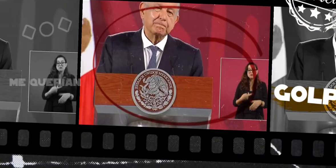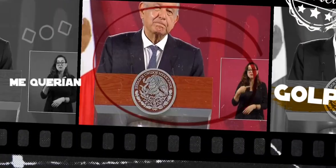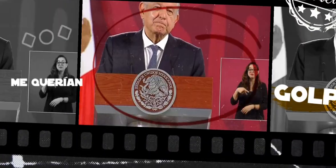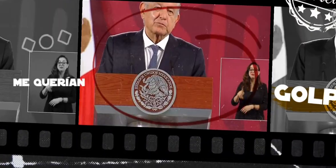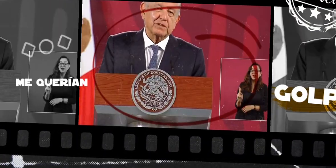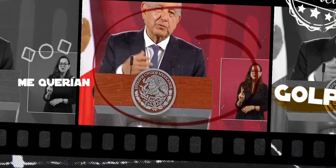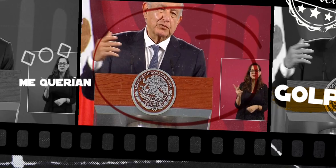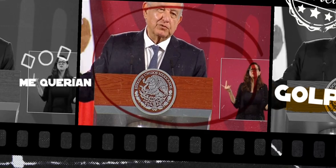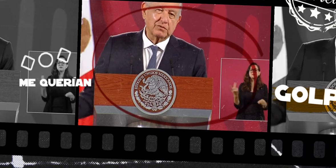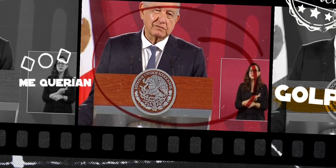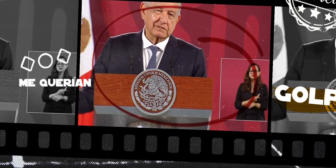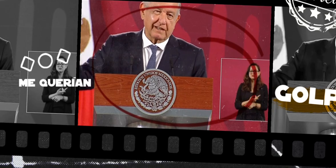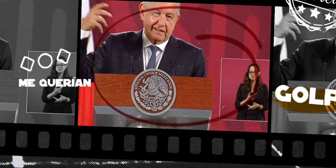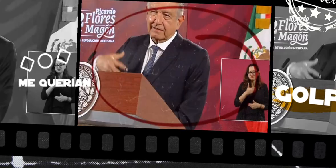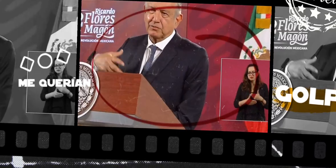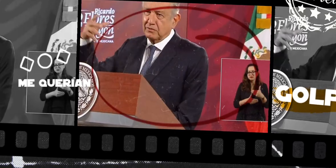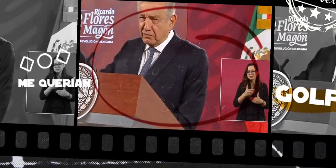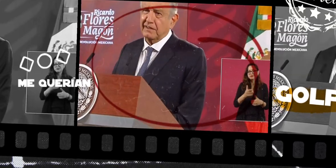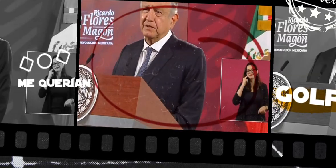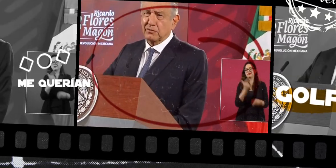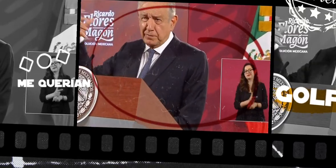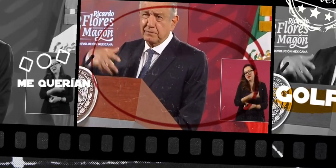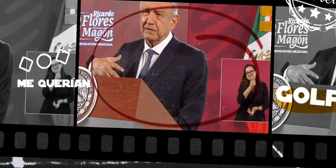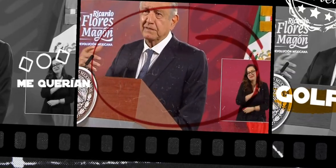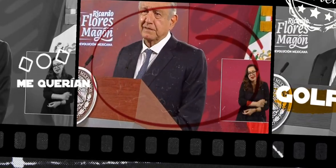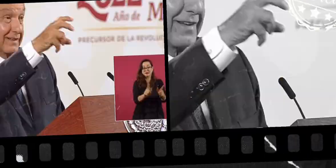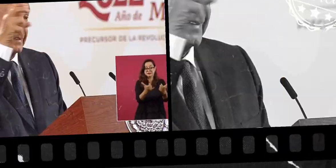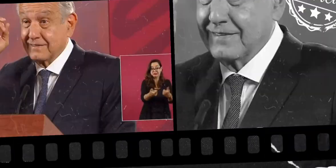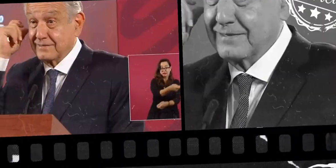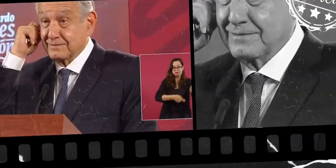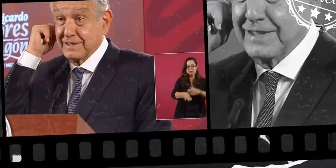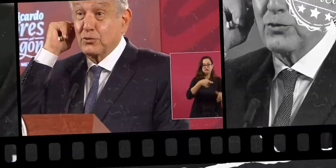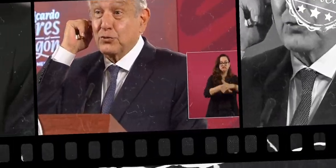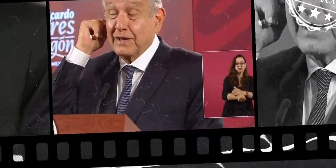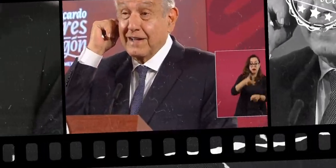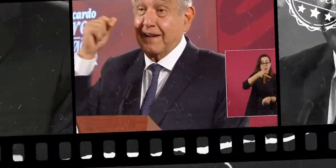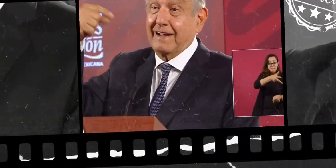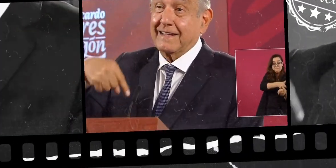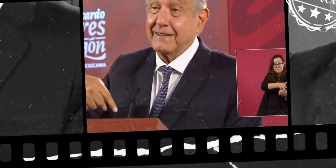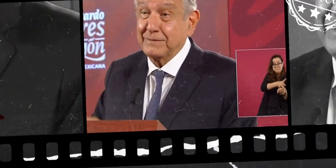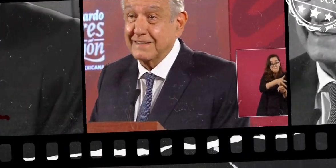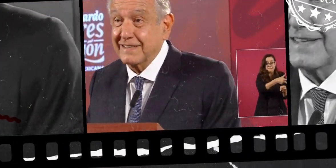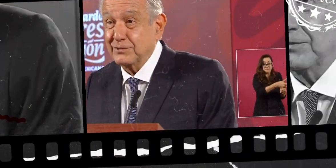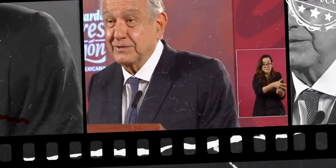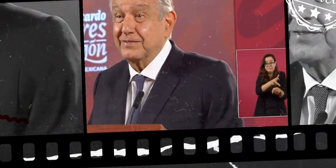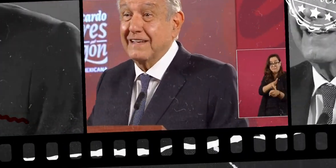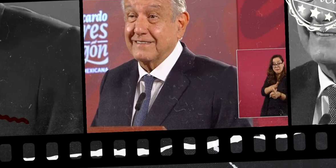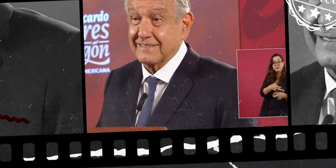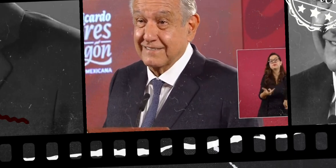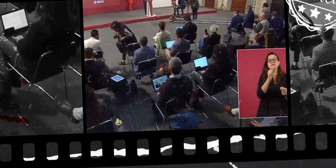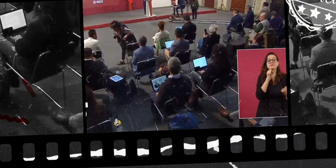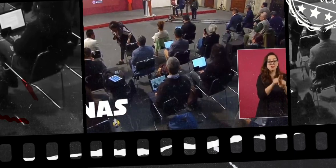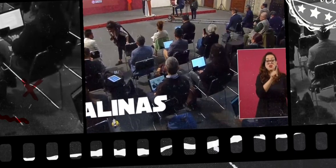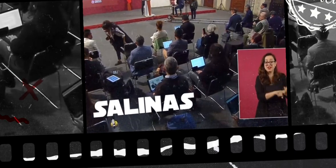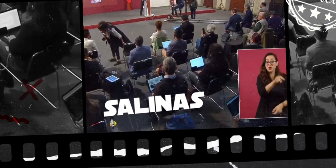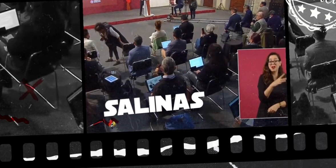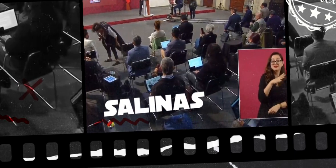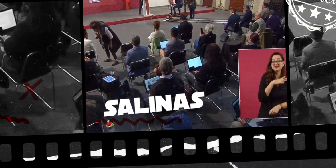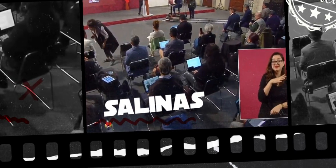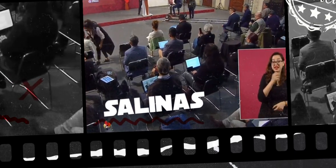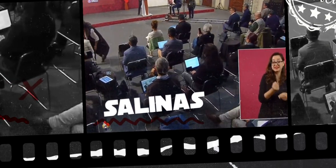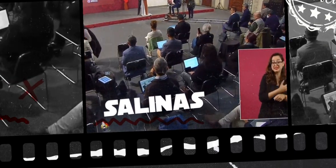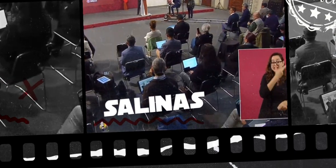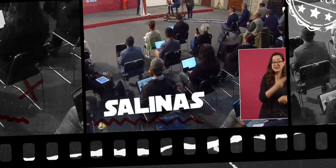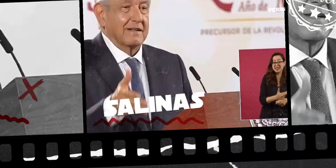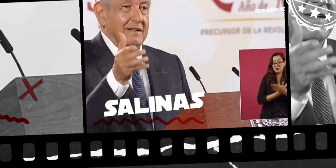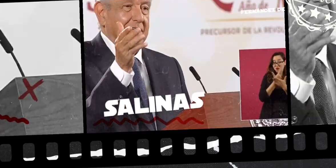porque pues el propósito era, como ahora también, golpearme. Incluso al que era mi secretario de finanzas en Las